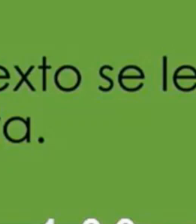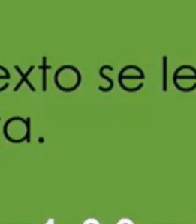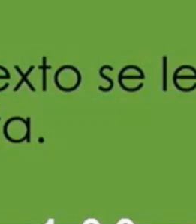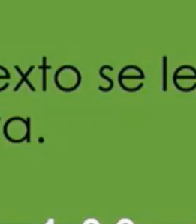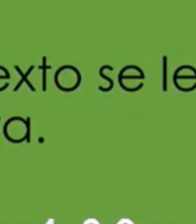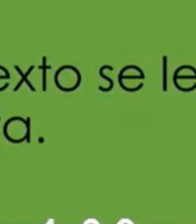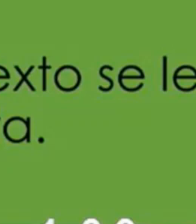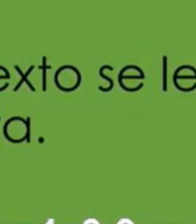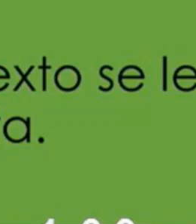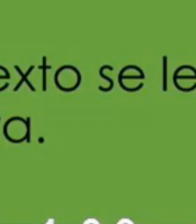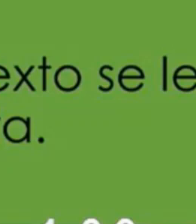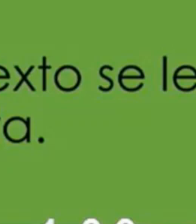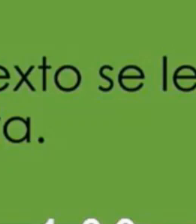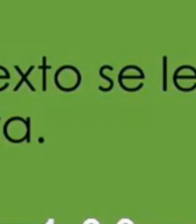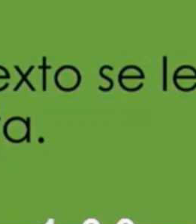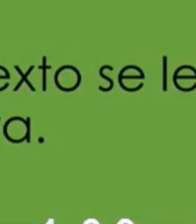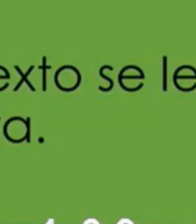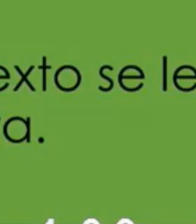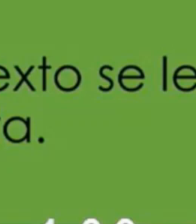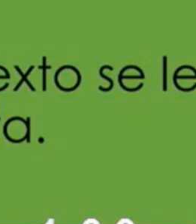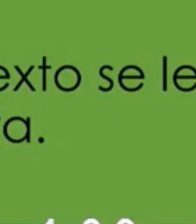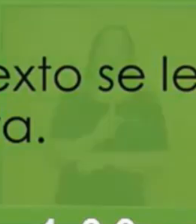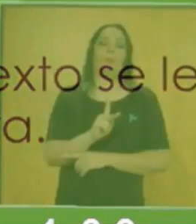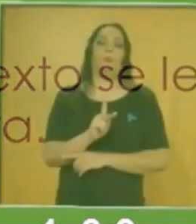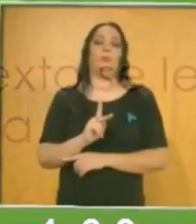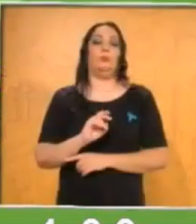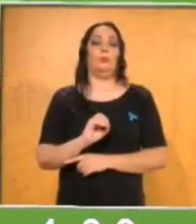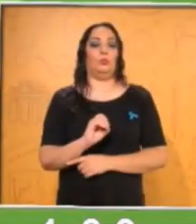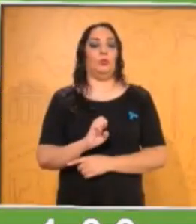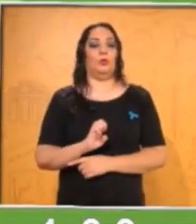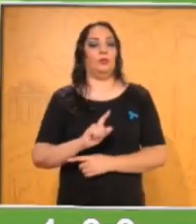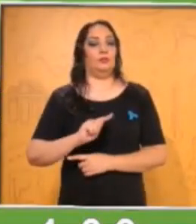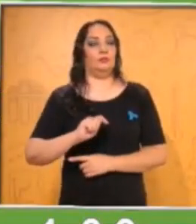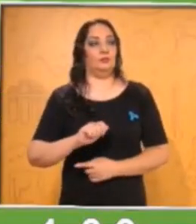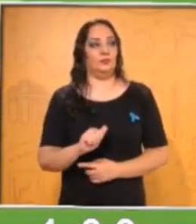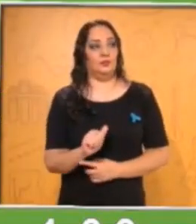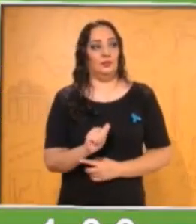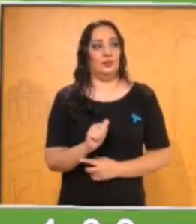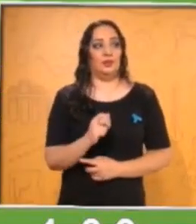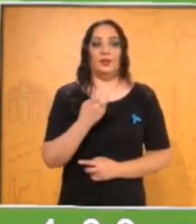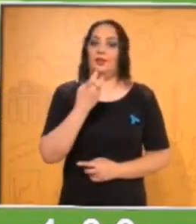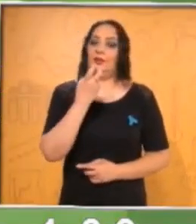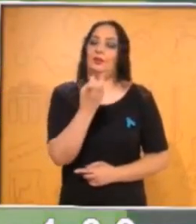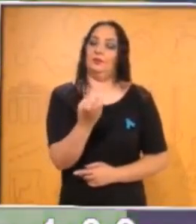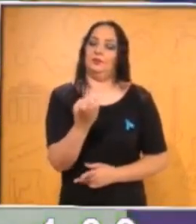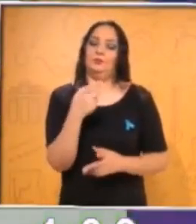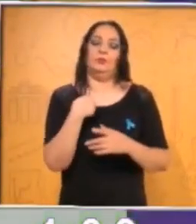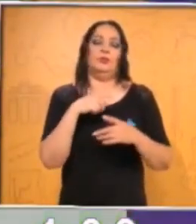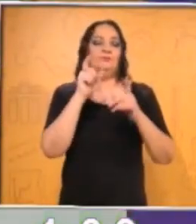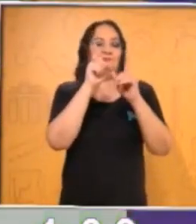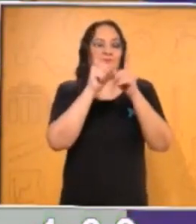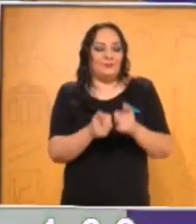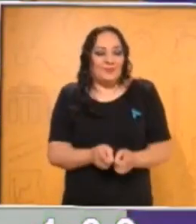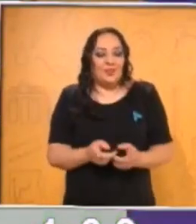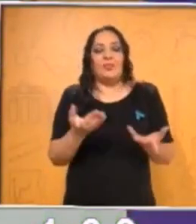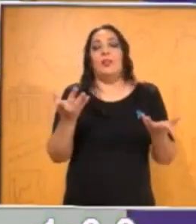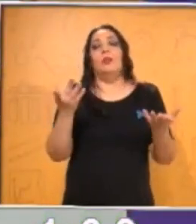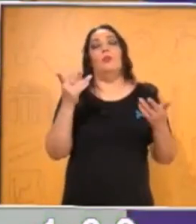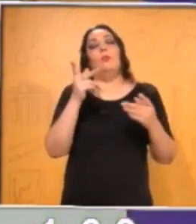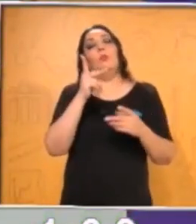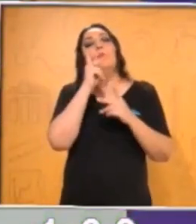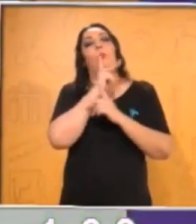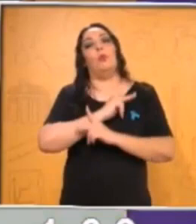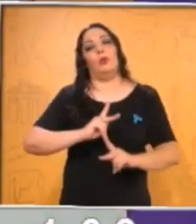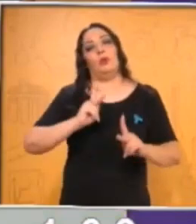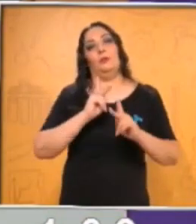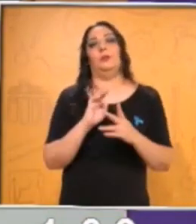le llama poeta. Estas son las características de lo que es un poema. Ahora, esas son las características